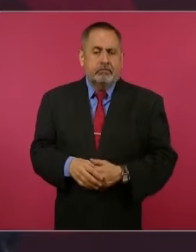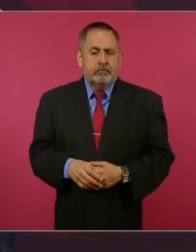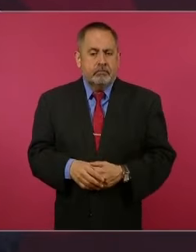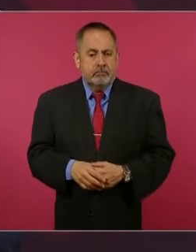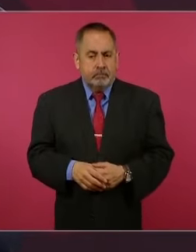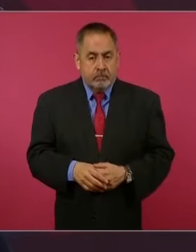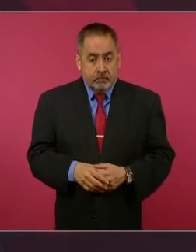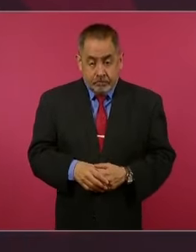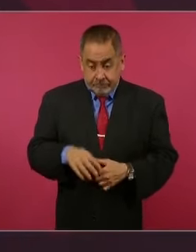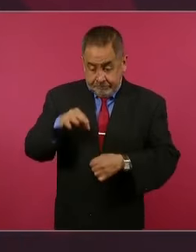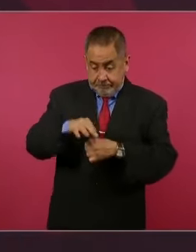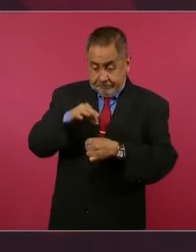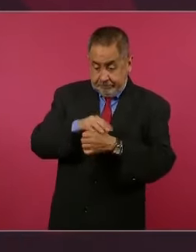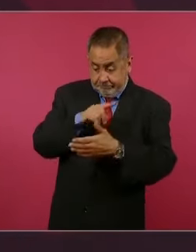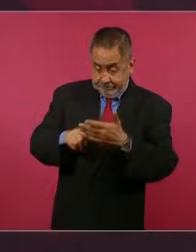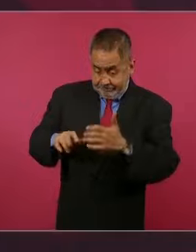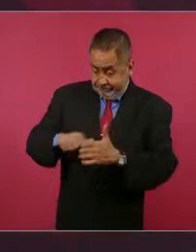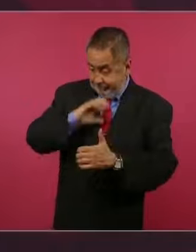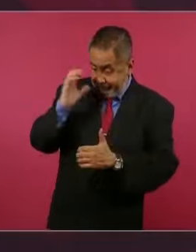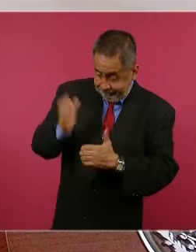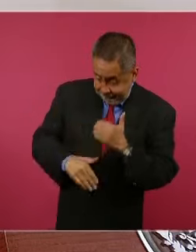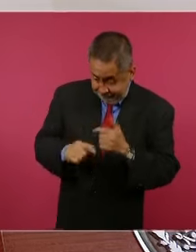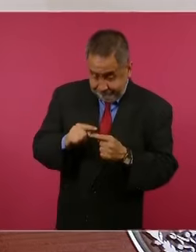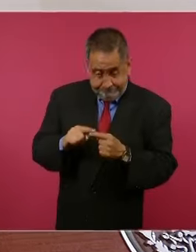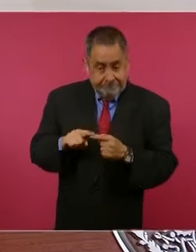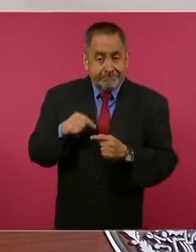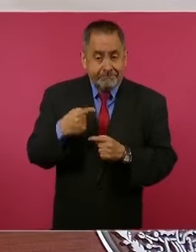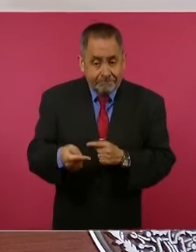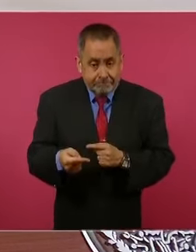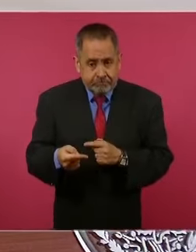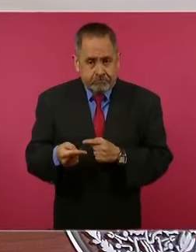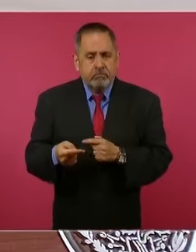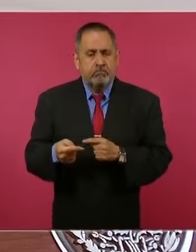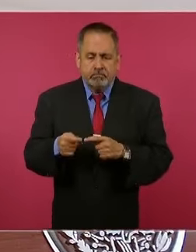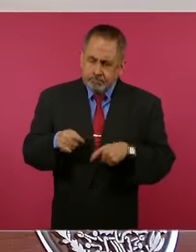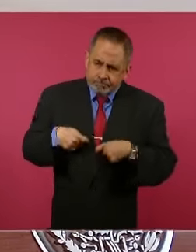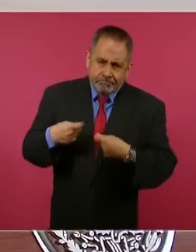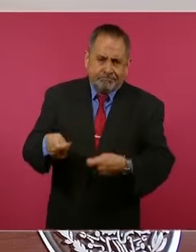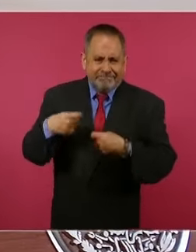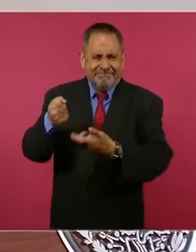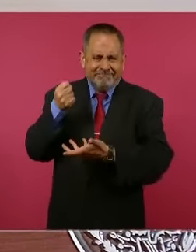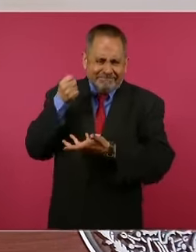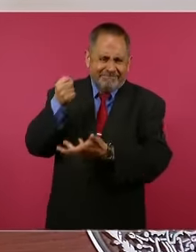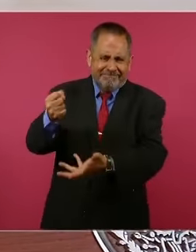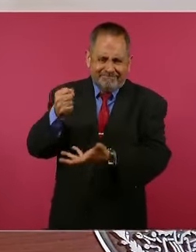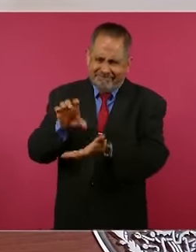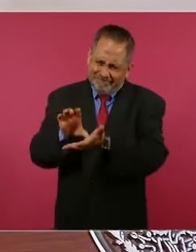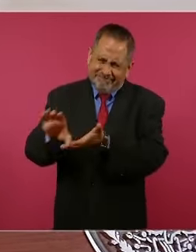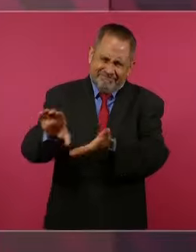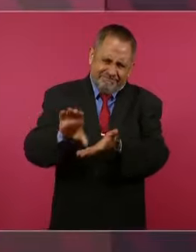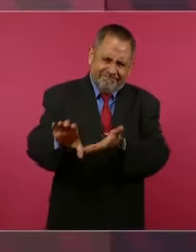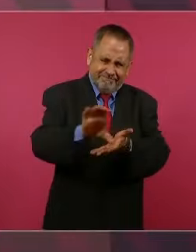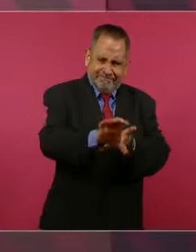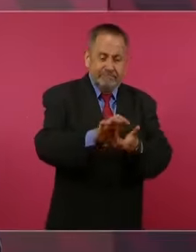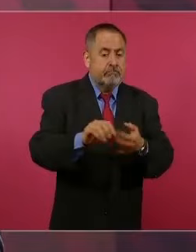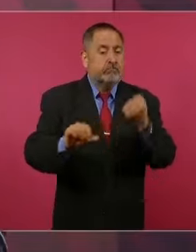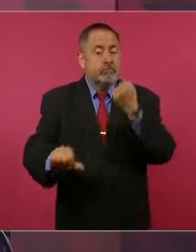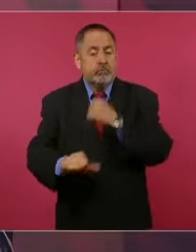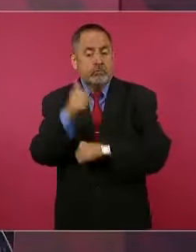y pasando las elecciones vamos a entregar presupuesto a los